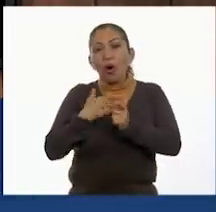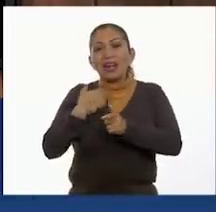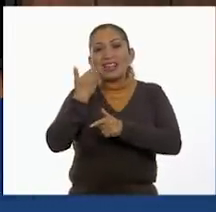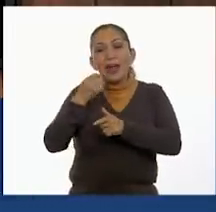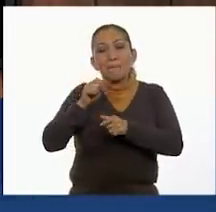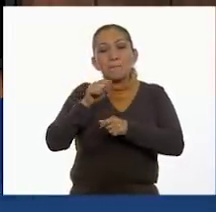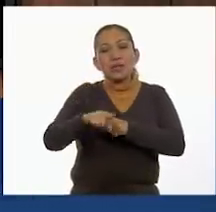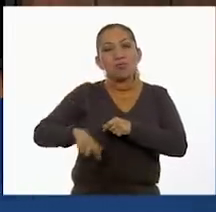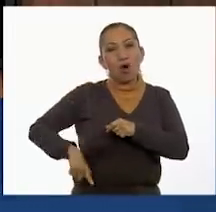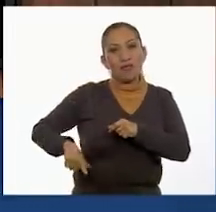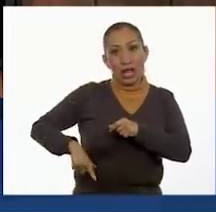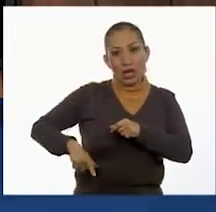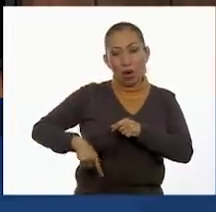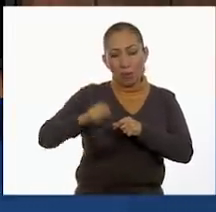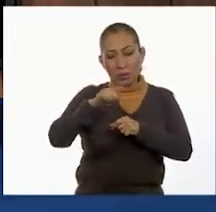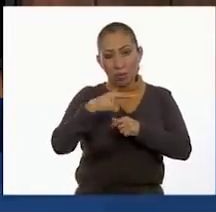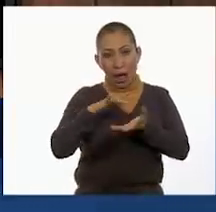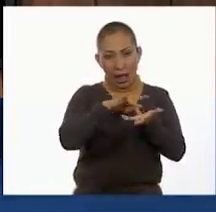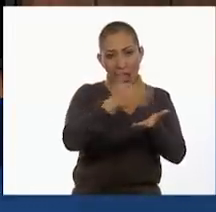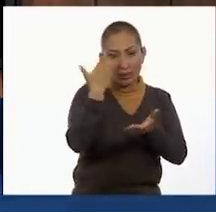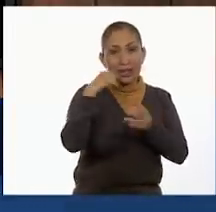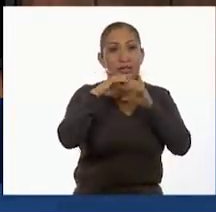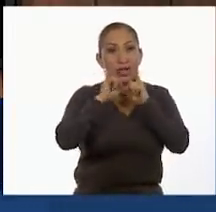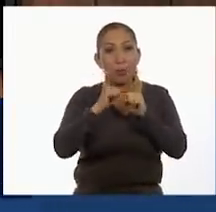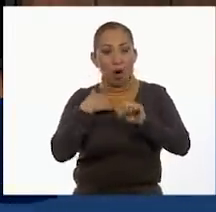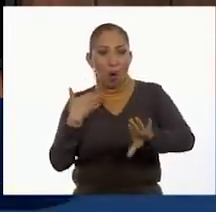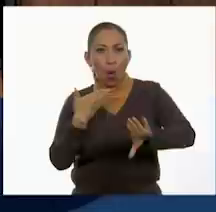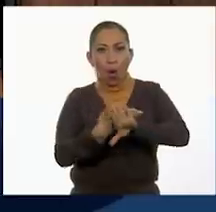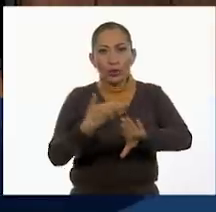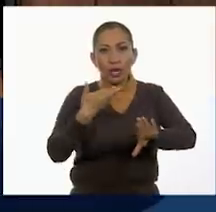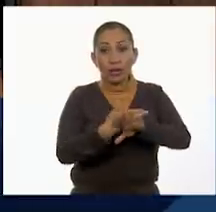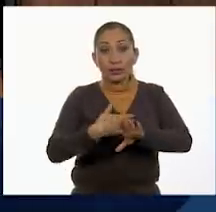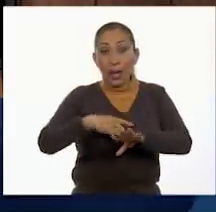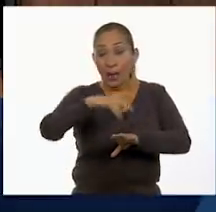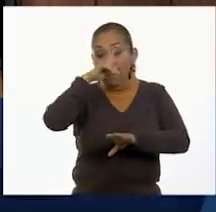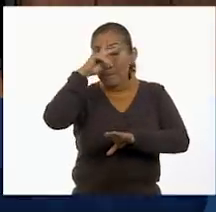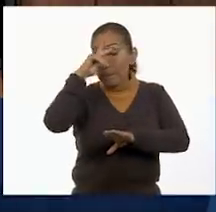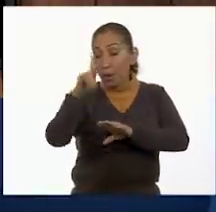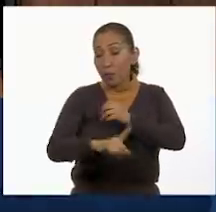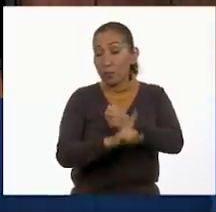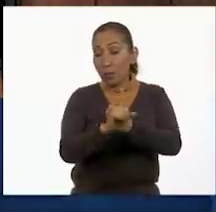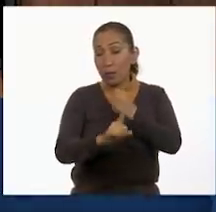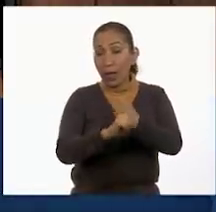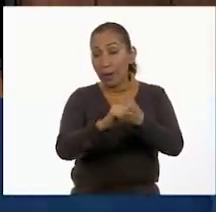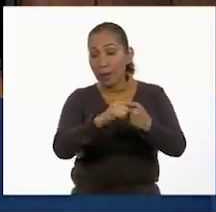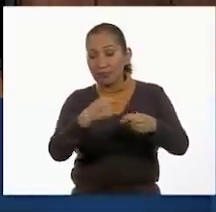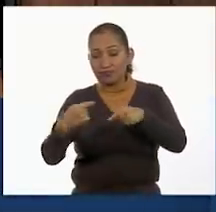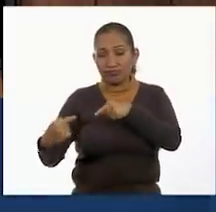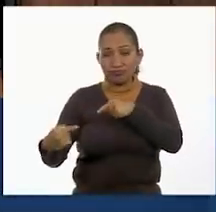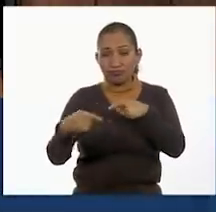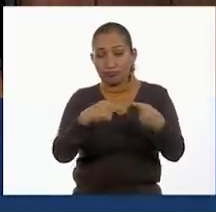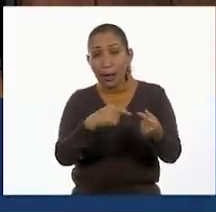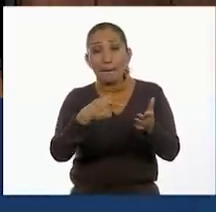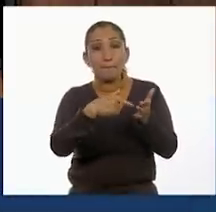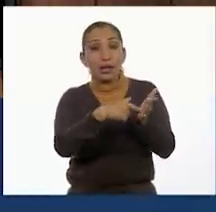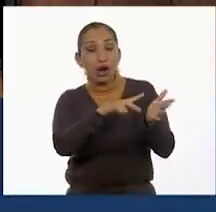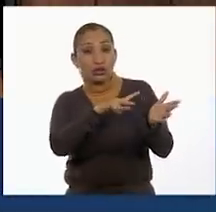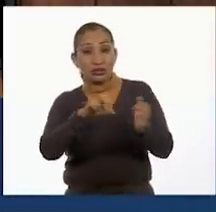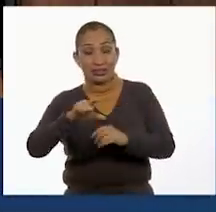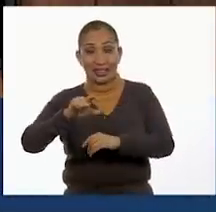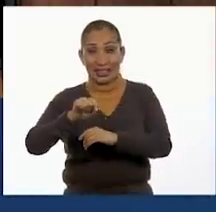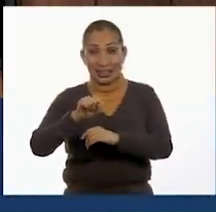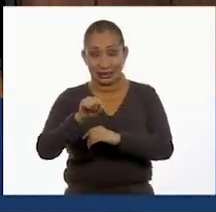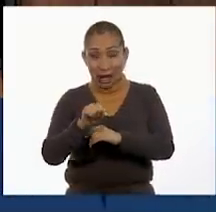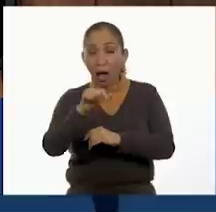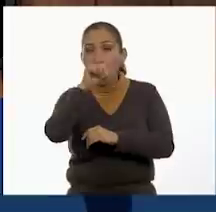a Maximiliano sufrieron represalias, lo cual acrecentó las diferencias existentes. Aunque en